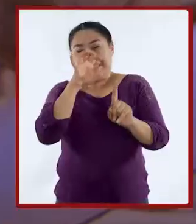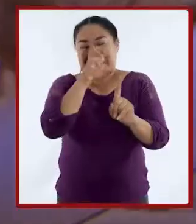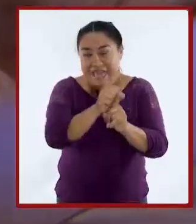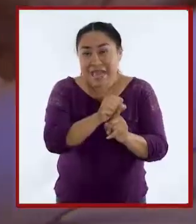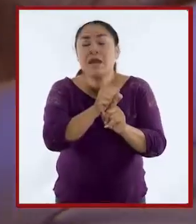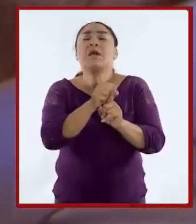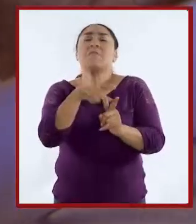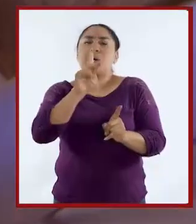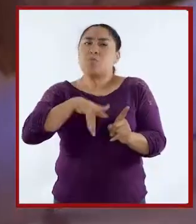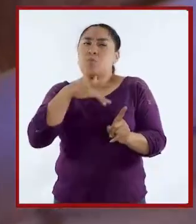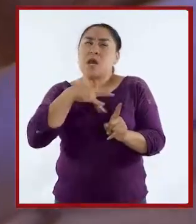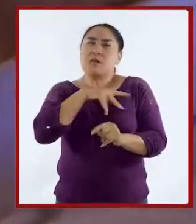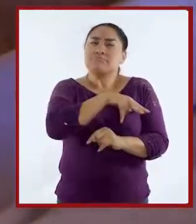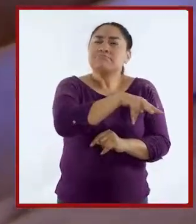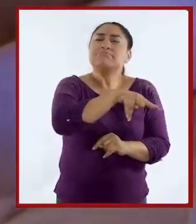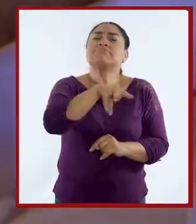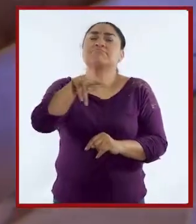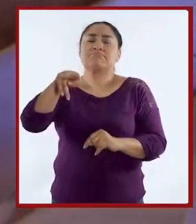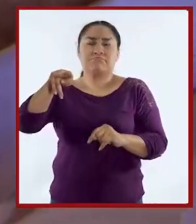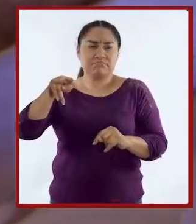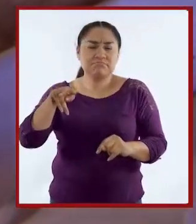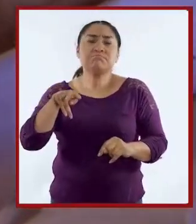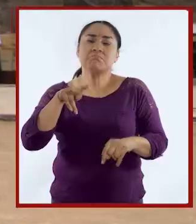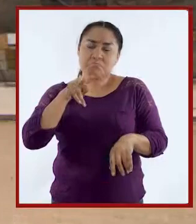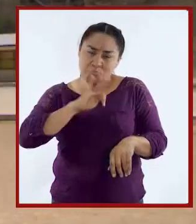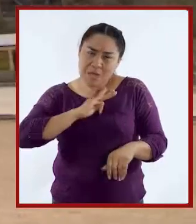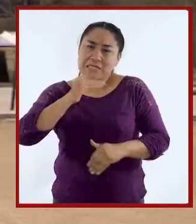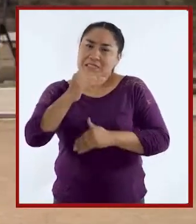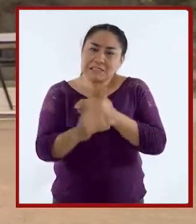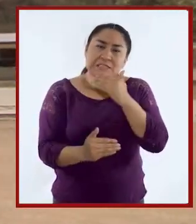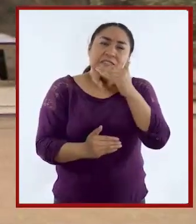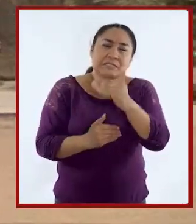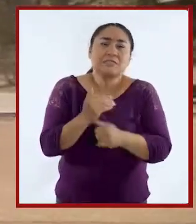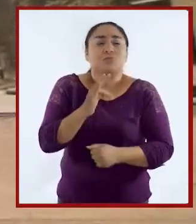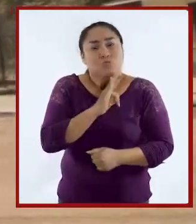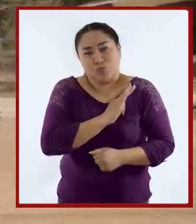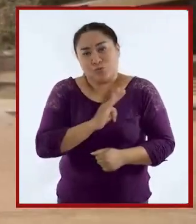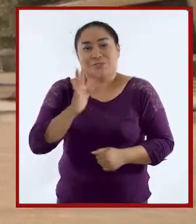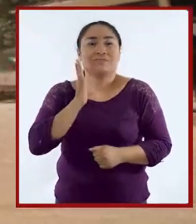que nos permite tener un horizonte hacia el cual vamos siguiendo.